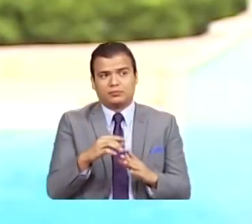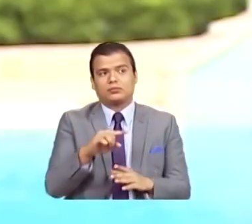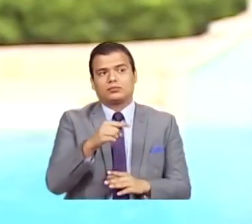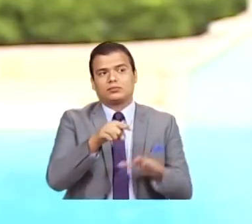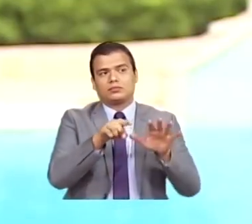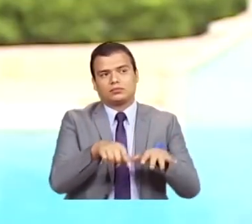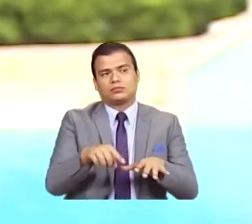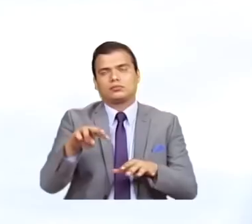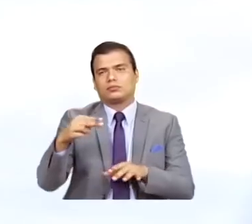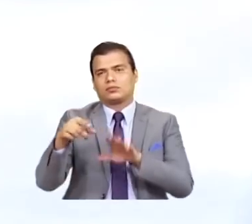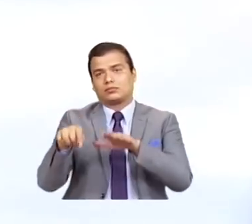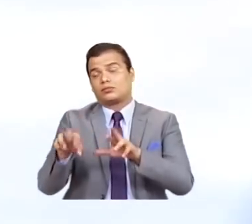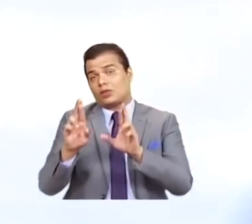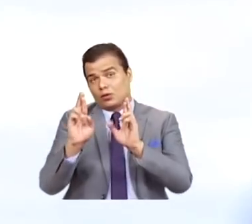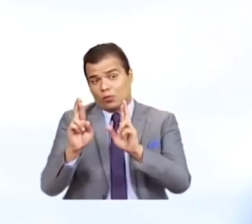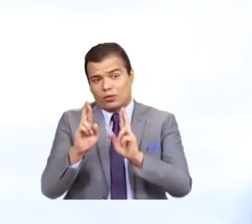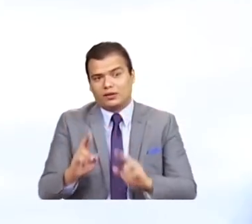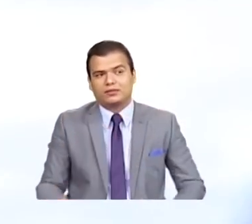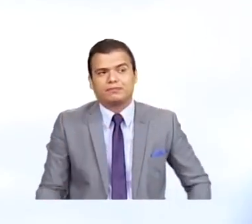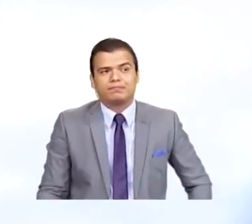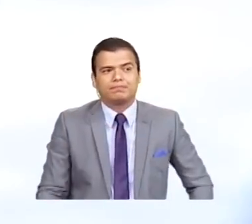segundo semestre, es lo que más desearíamos.